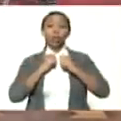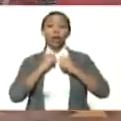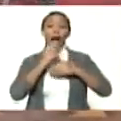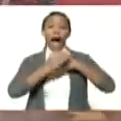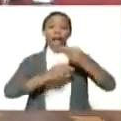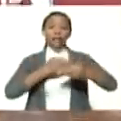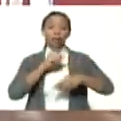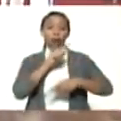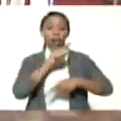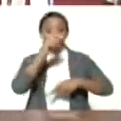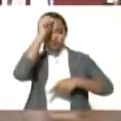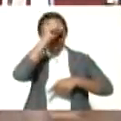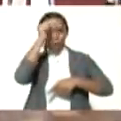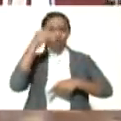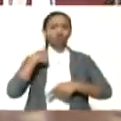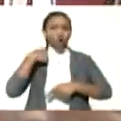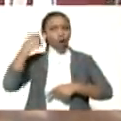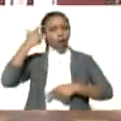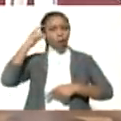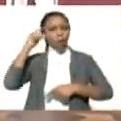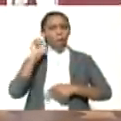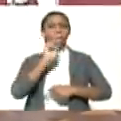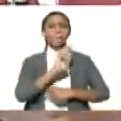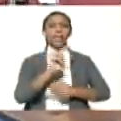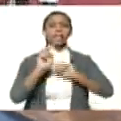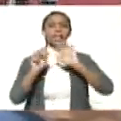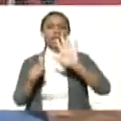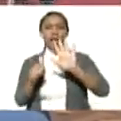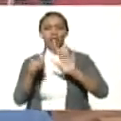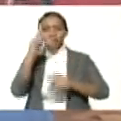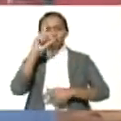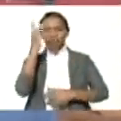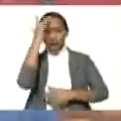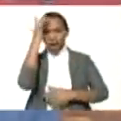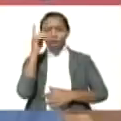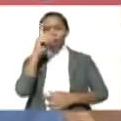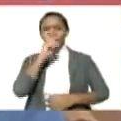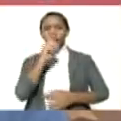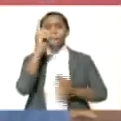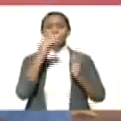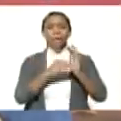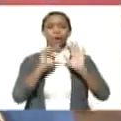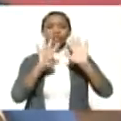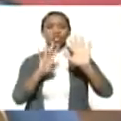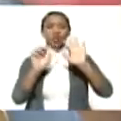aquel domingo 26 de febrero del año